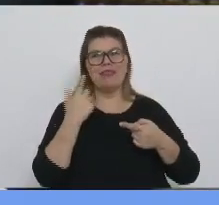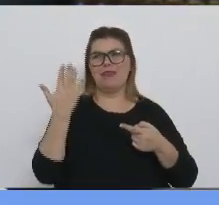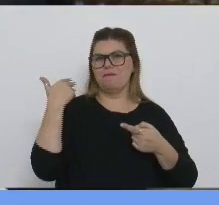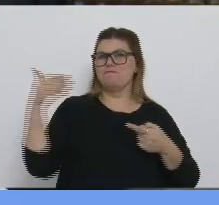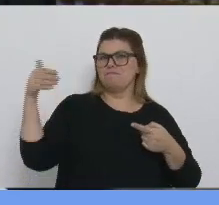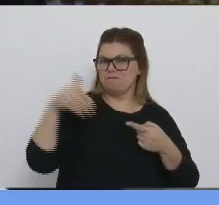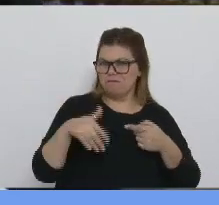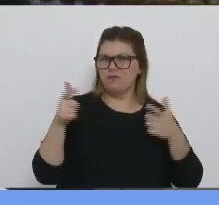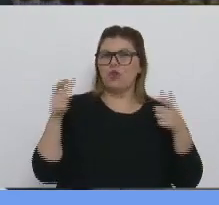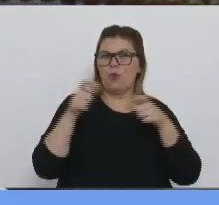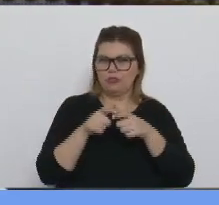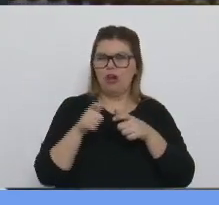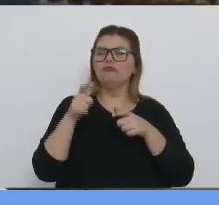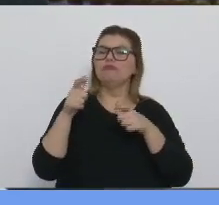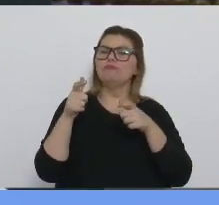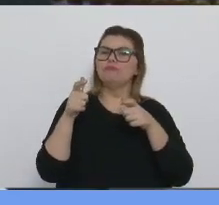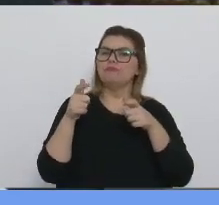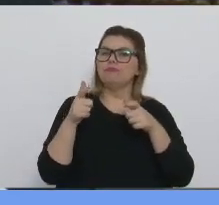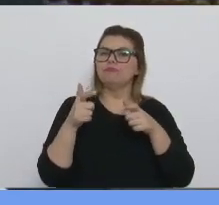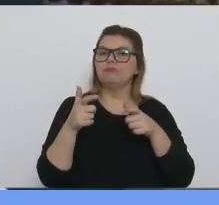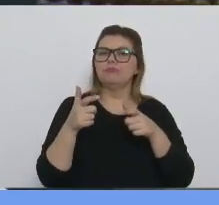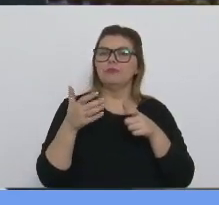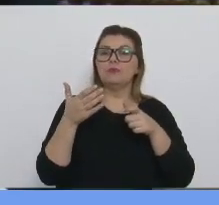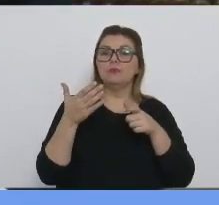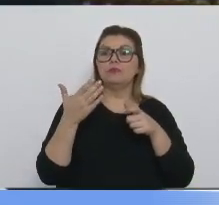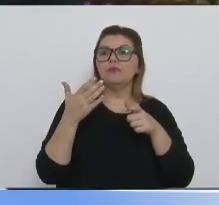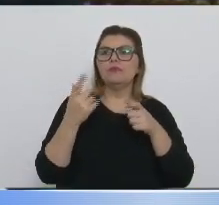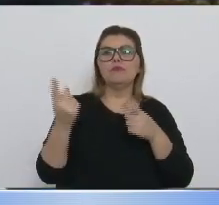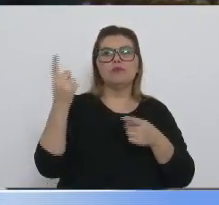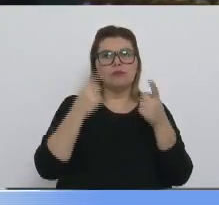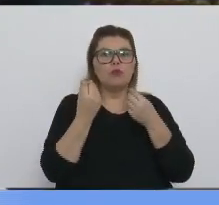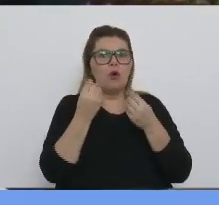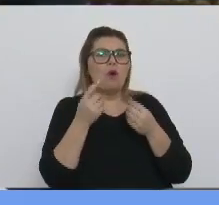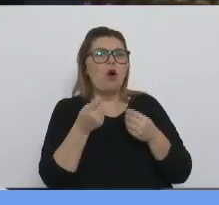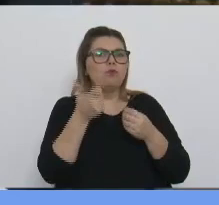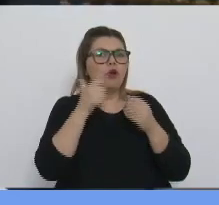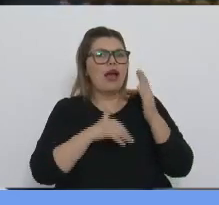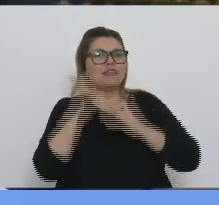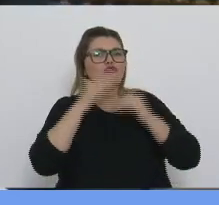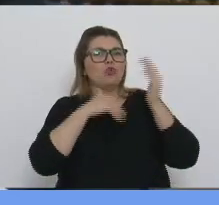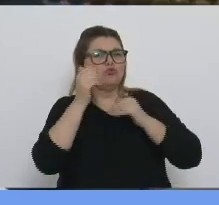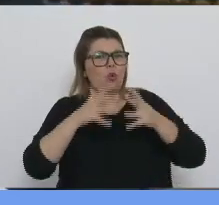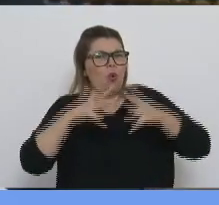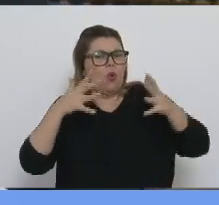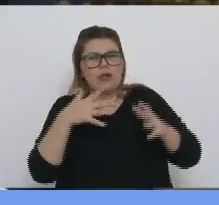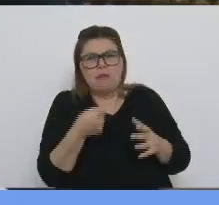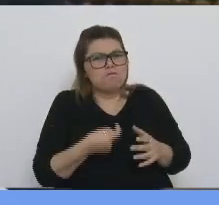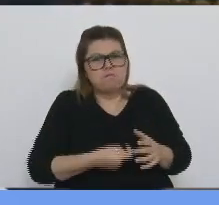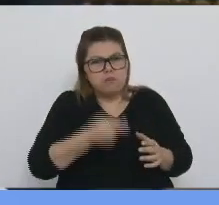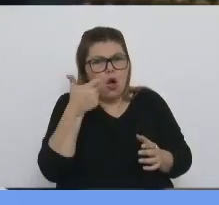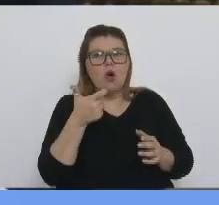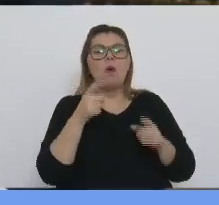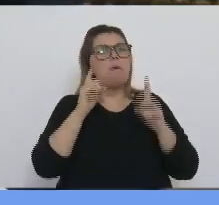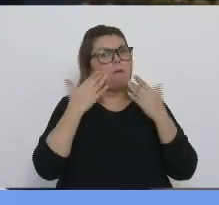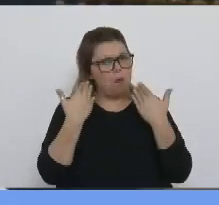de la comisión las oportunidades que con poca infraestructura puede generar este turismo